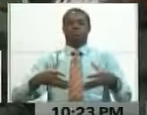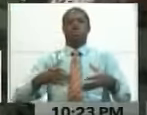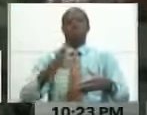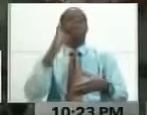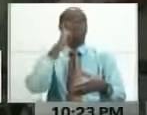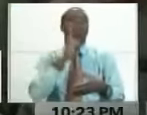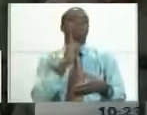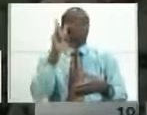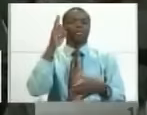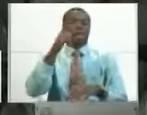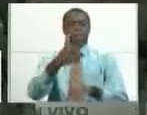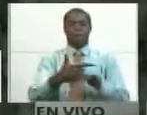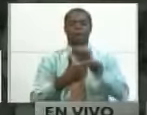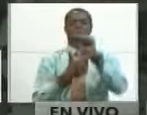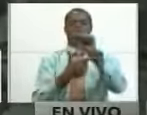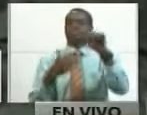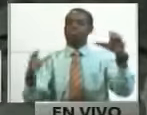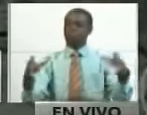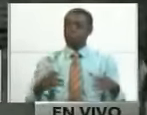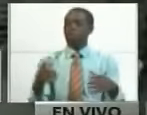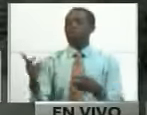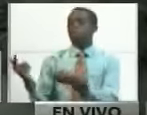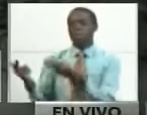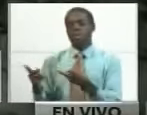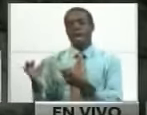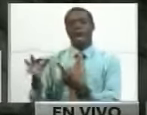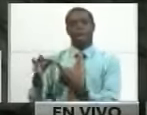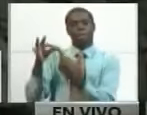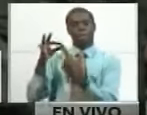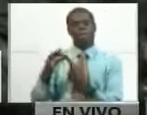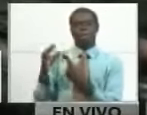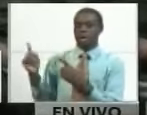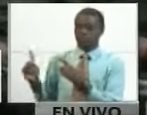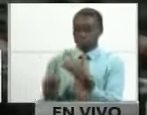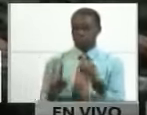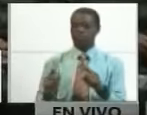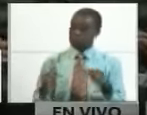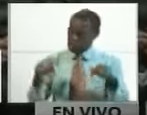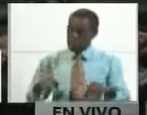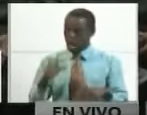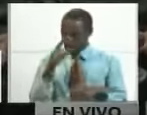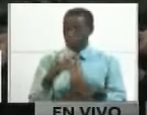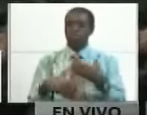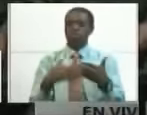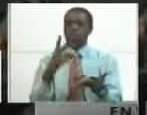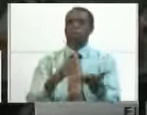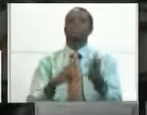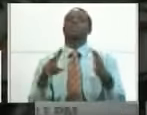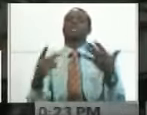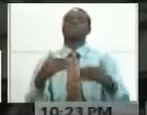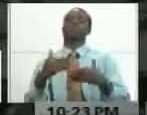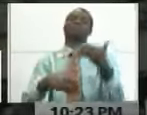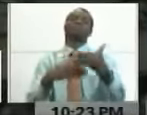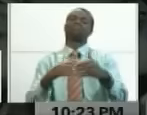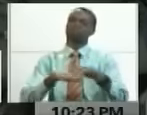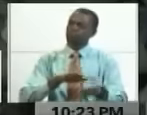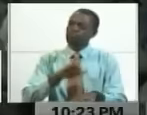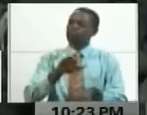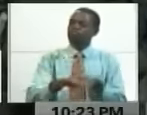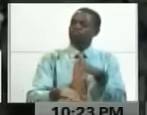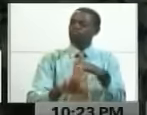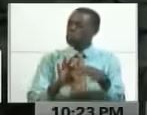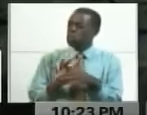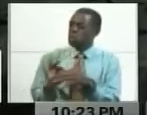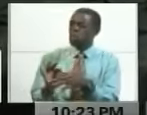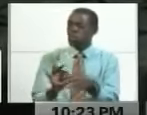Bolivariano, con invitados especiales. Así que bueno, vamos cabalgando este año 2017, cabalgando, unidos,